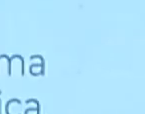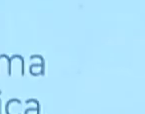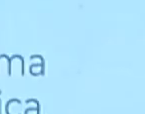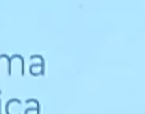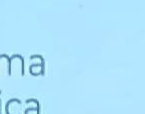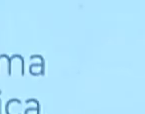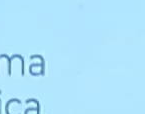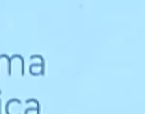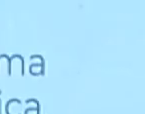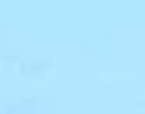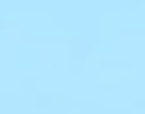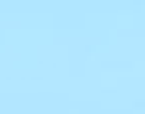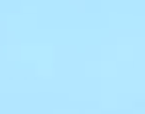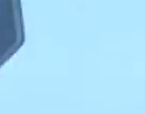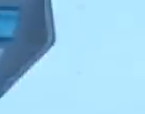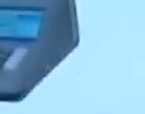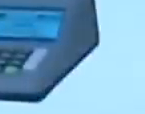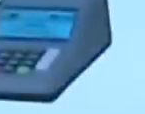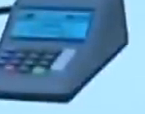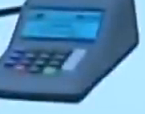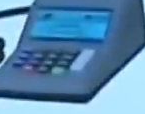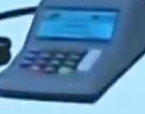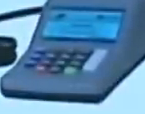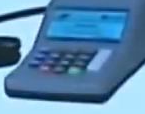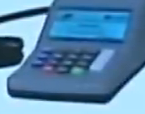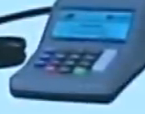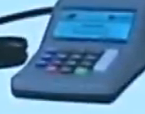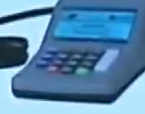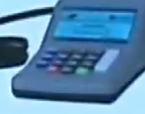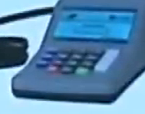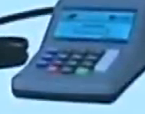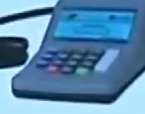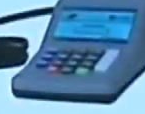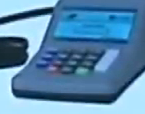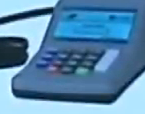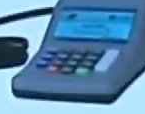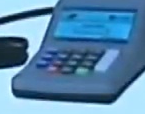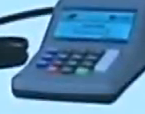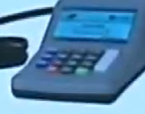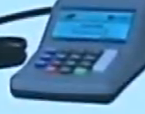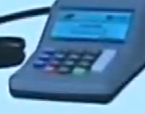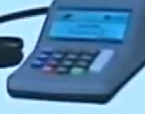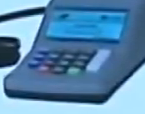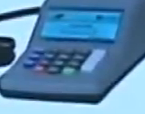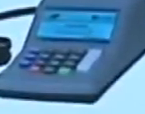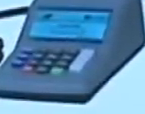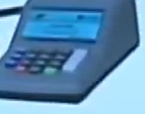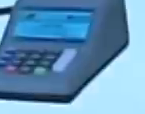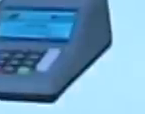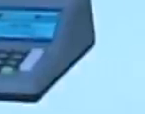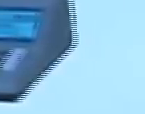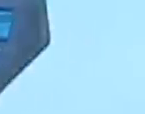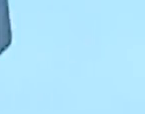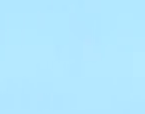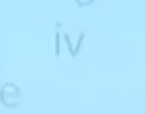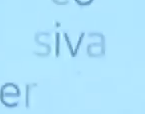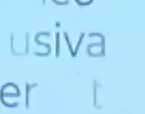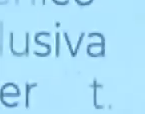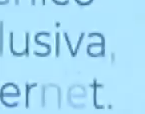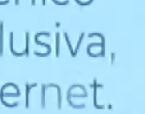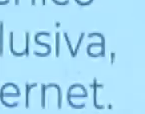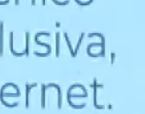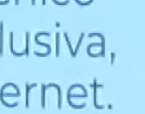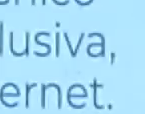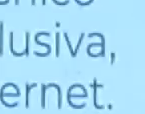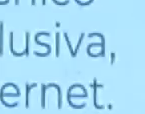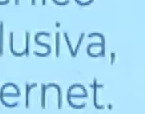biométrica. Transmisión segura, auditable y confiable. El sistema automatizado de